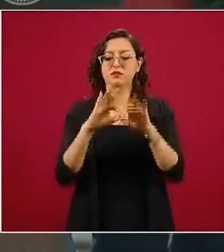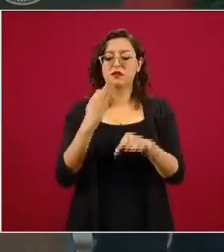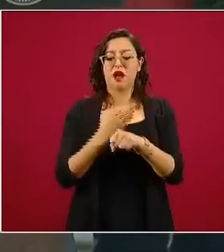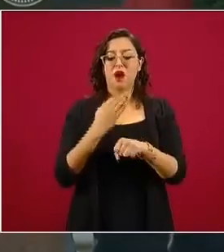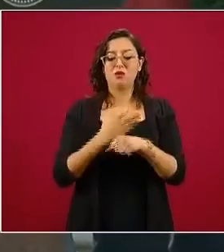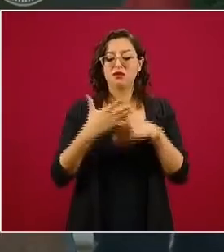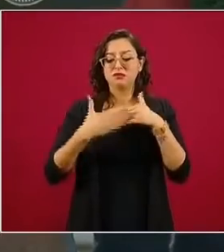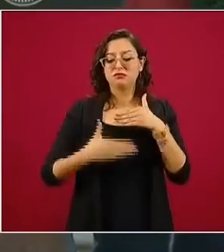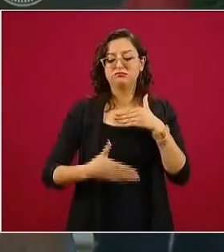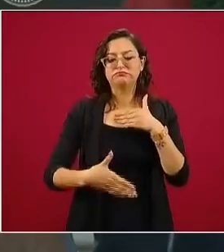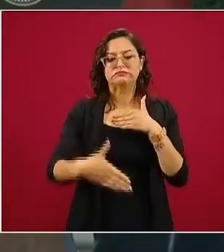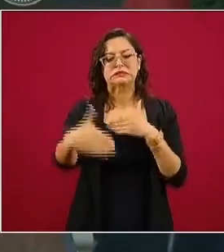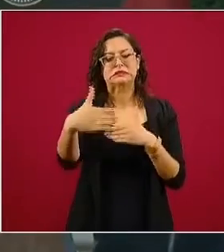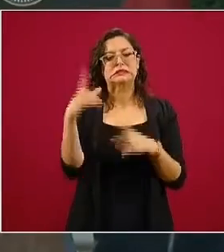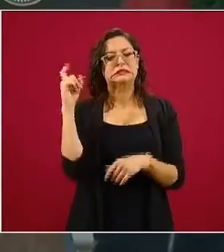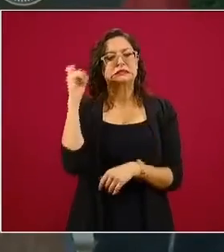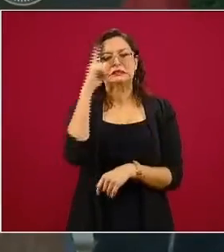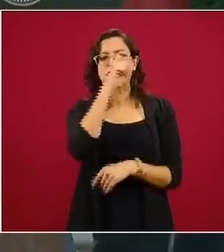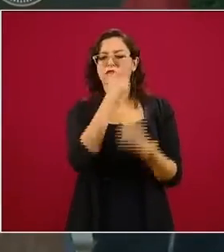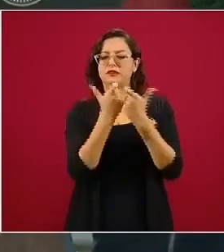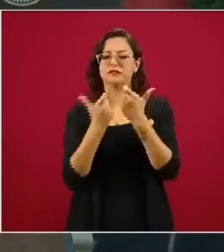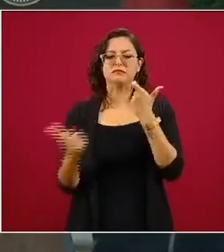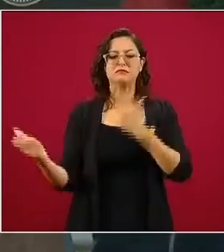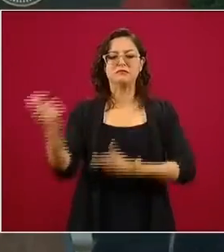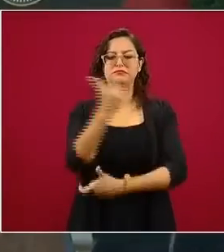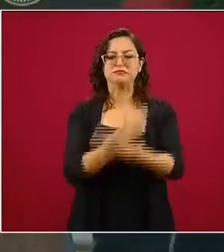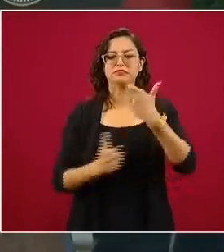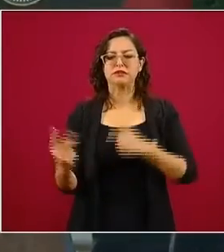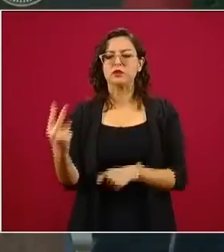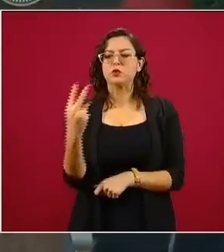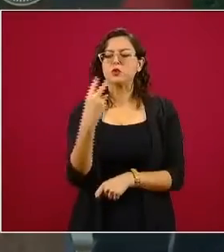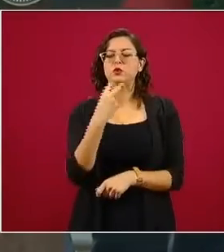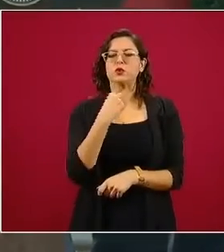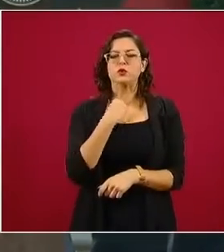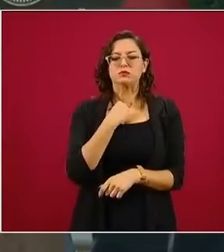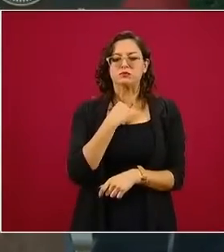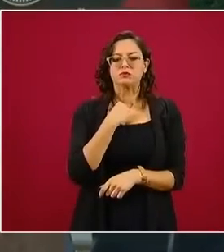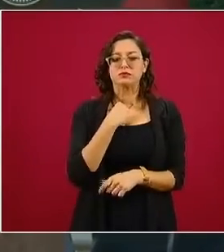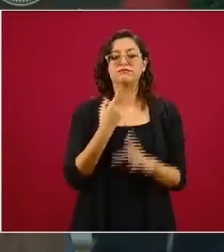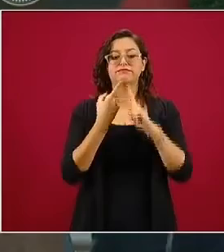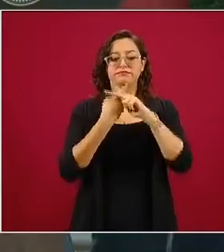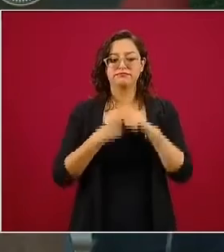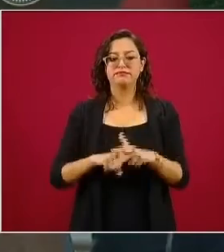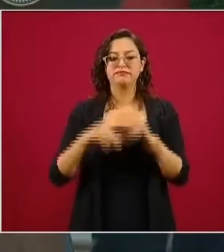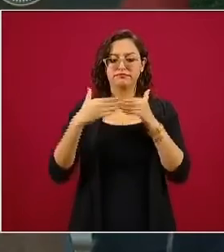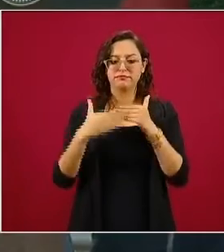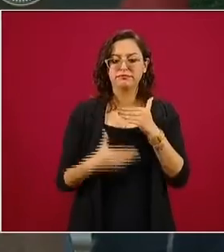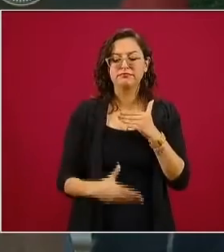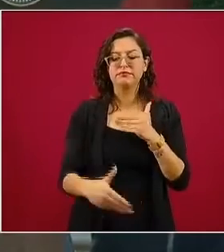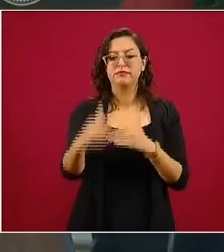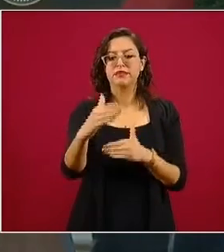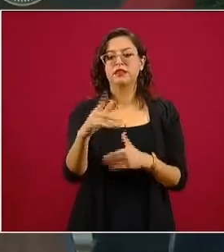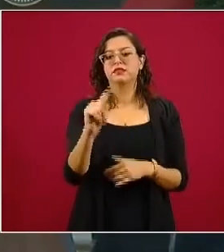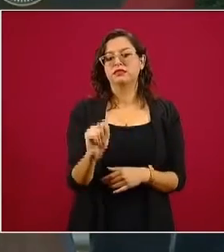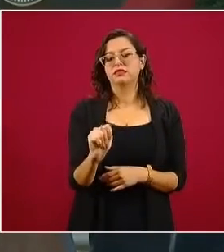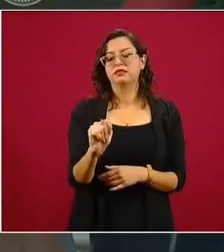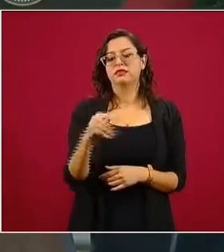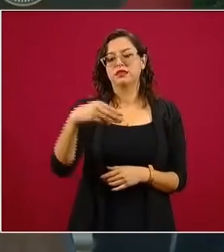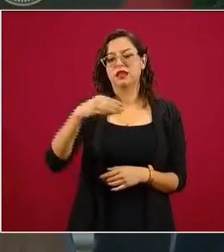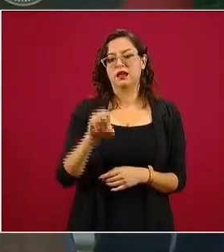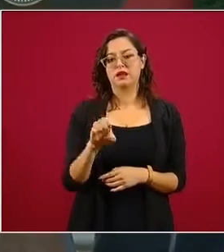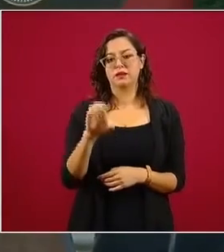tiempos de crisis económica mundial, la entrada en vigor del Tratado de Libre